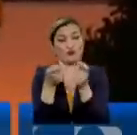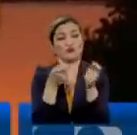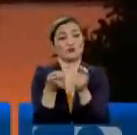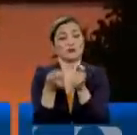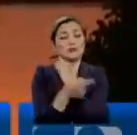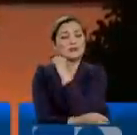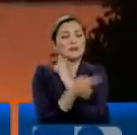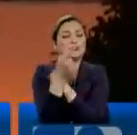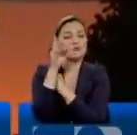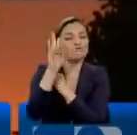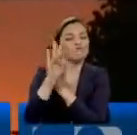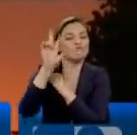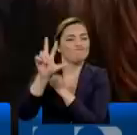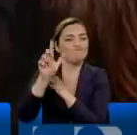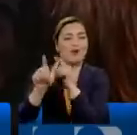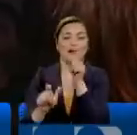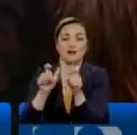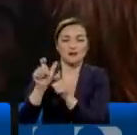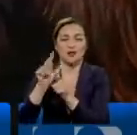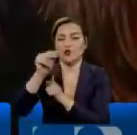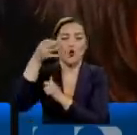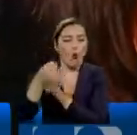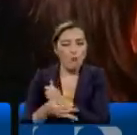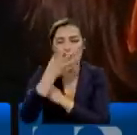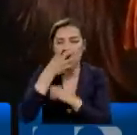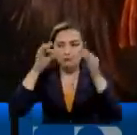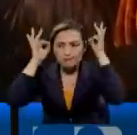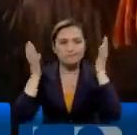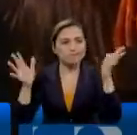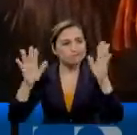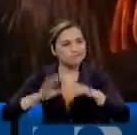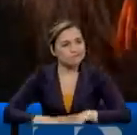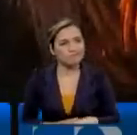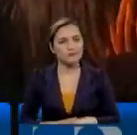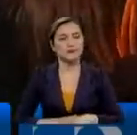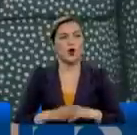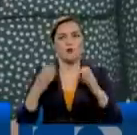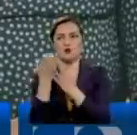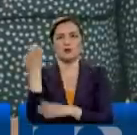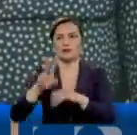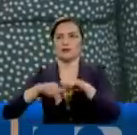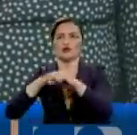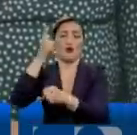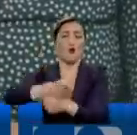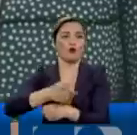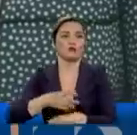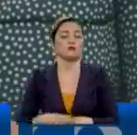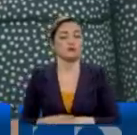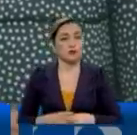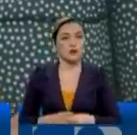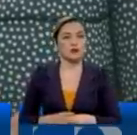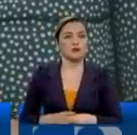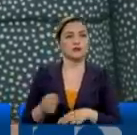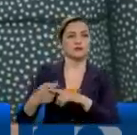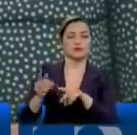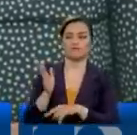se sancionaron a 73 personas por incumplir con esta medida dispuesta por el COE Nacional. Nosotros acudimos a ciertos